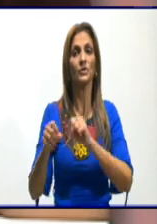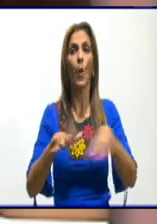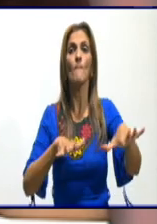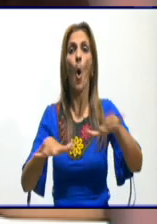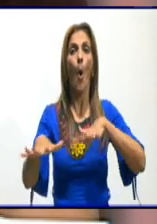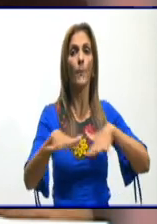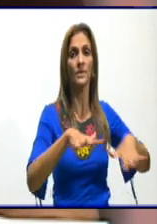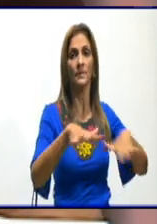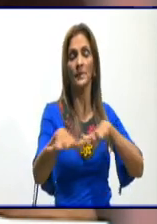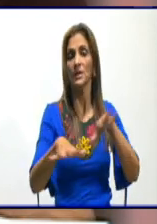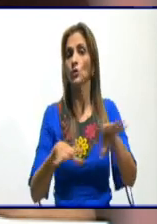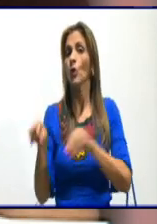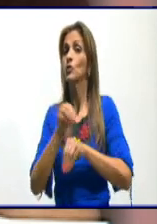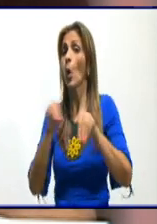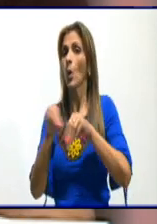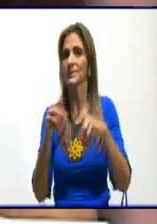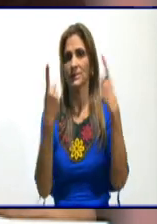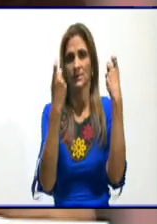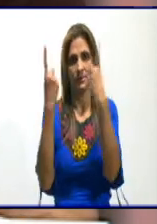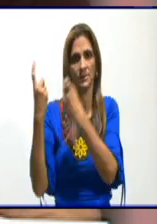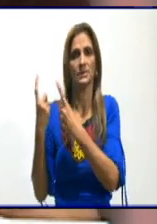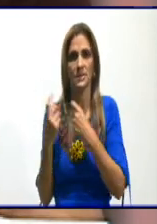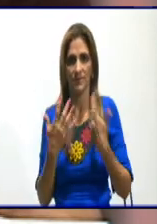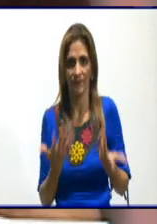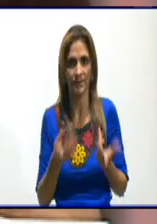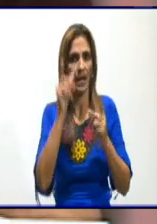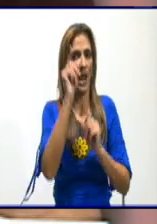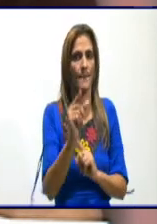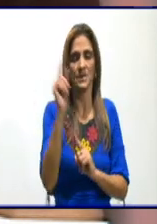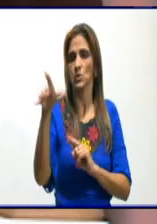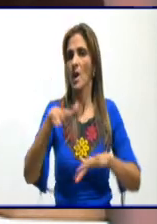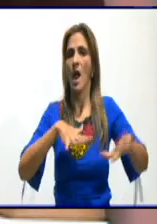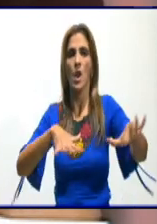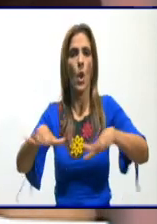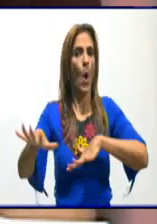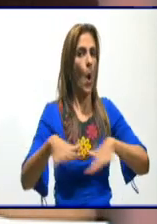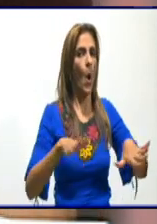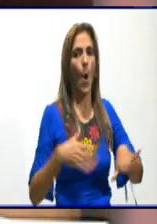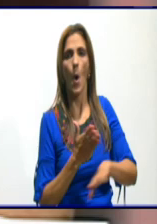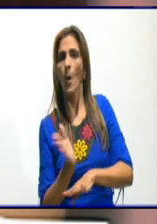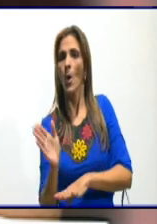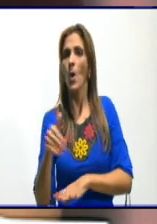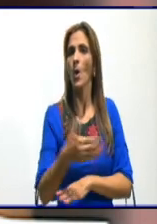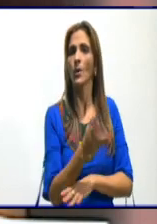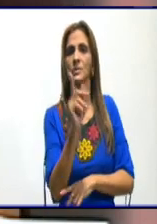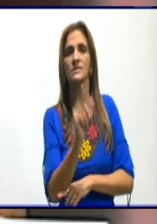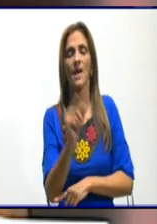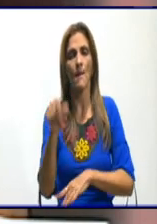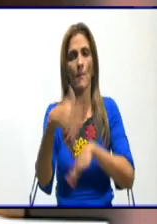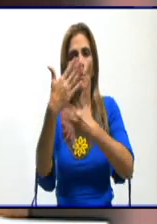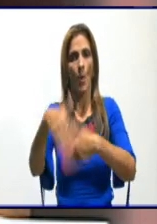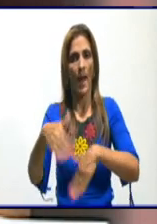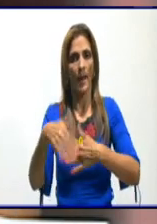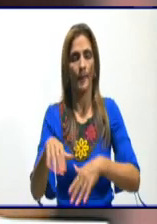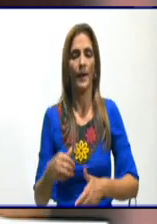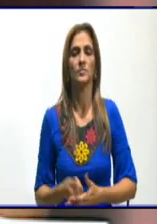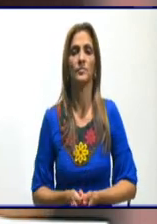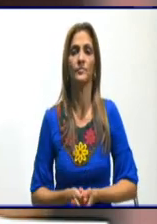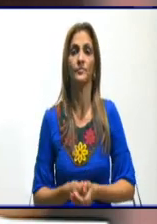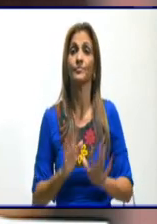donde es imprescindible que las personas no se muevan. Entonces, de manera general,